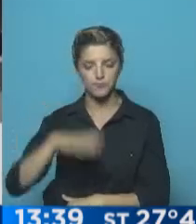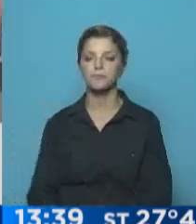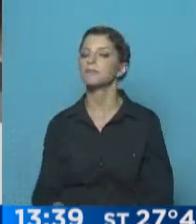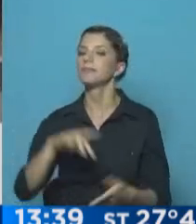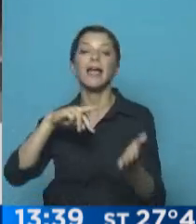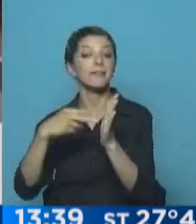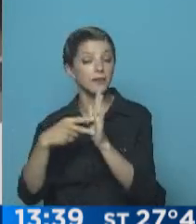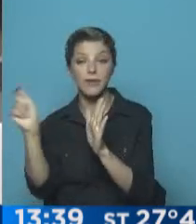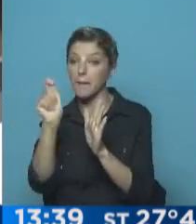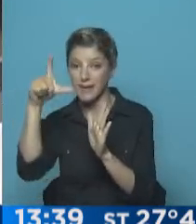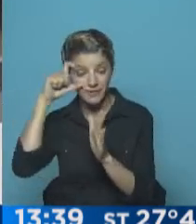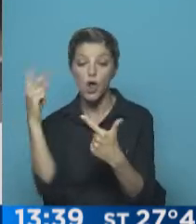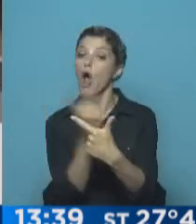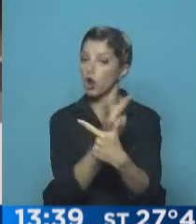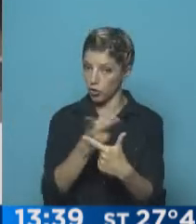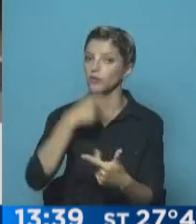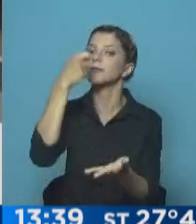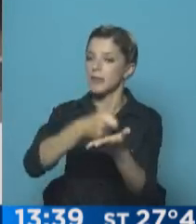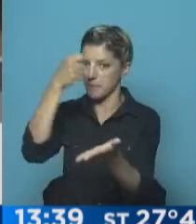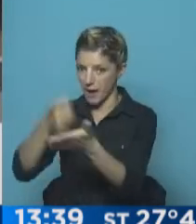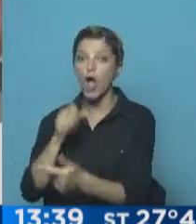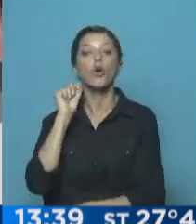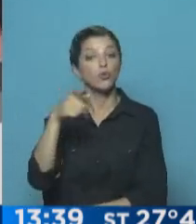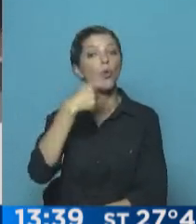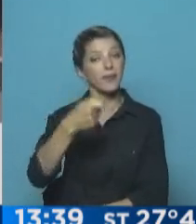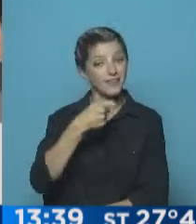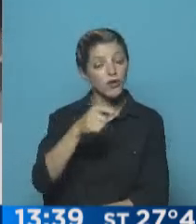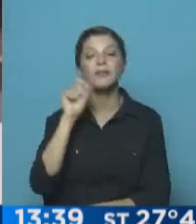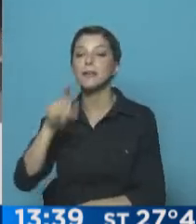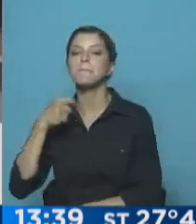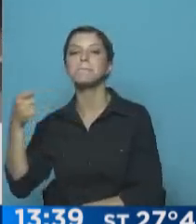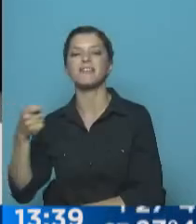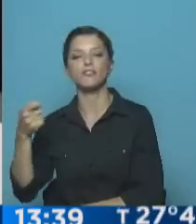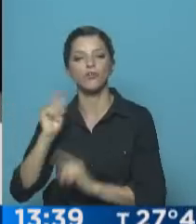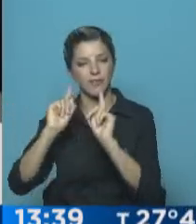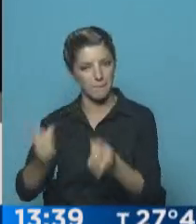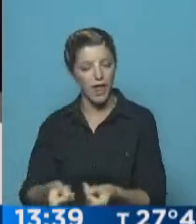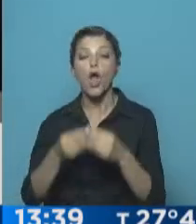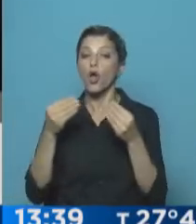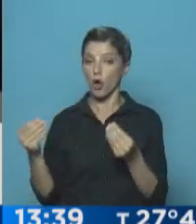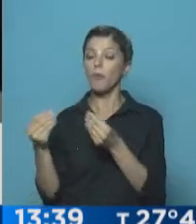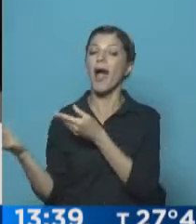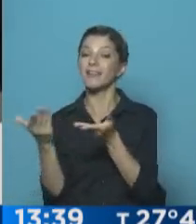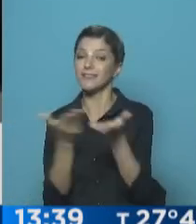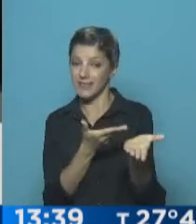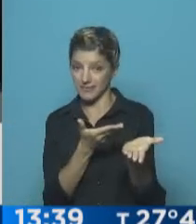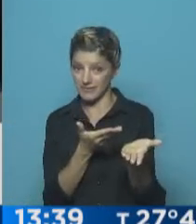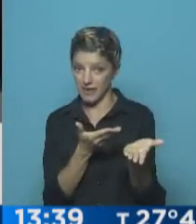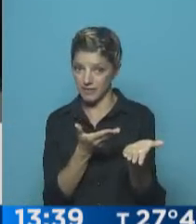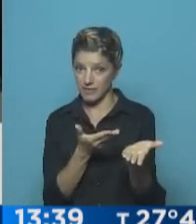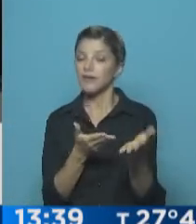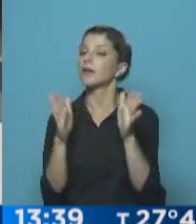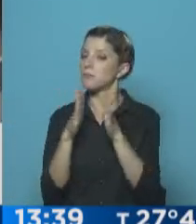a estar cobrando ambos beneficios tu jubilación y la pensión Cómo a través de la asistencia previsional Agus que hacen de forma